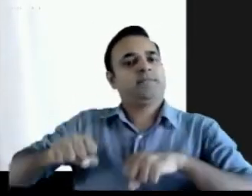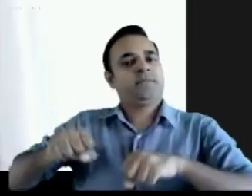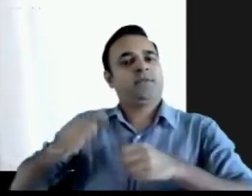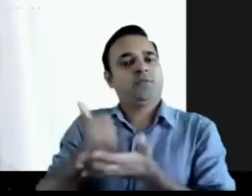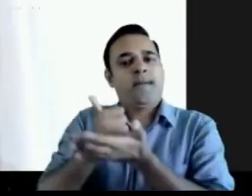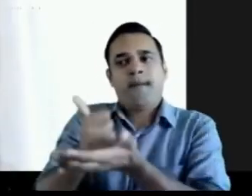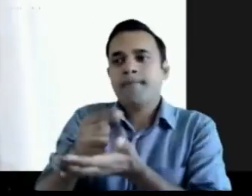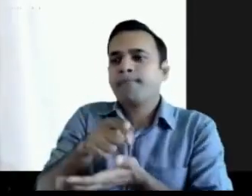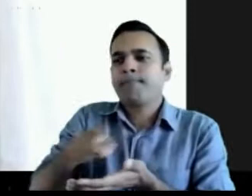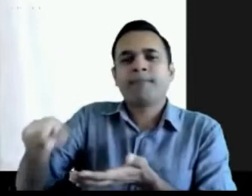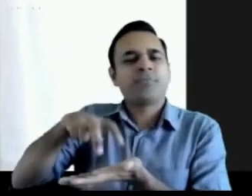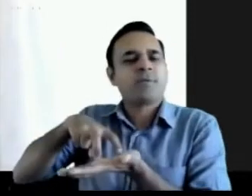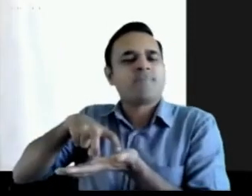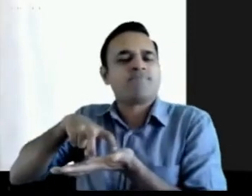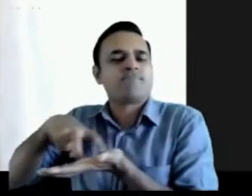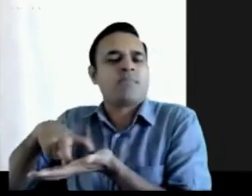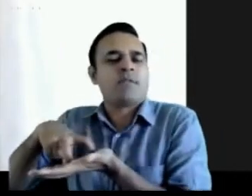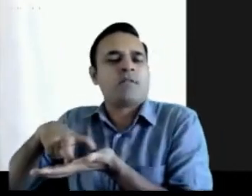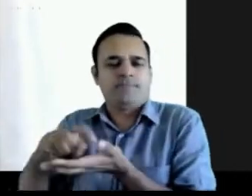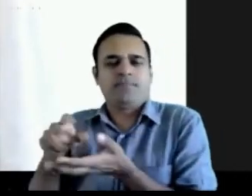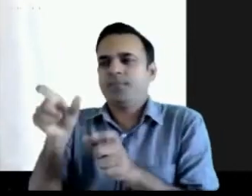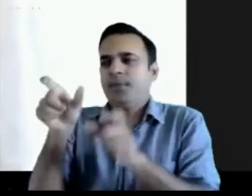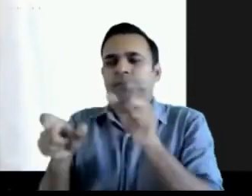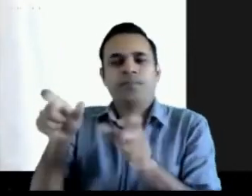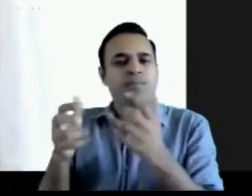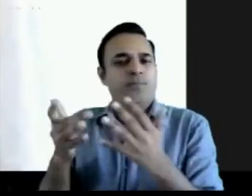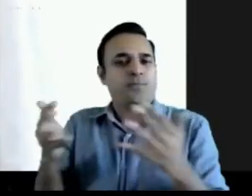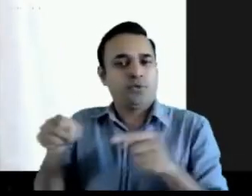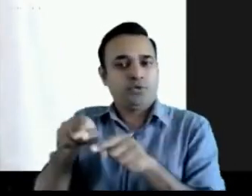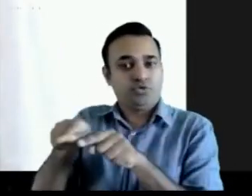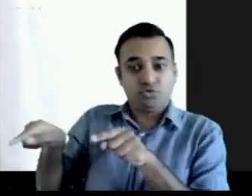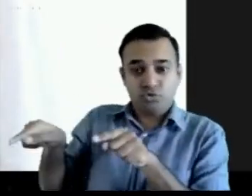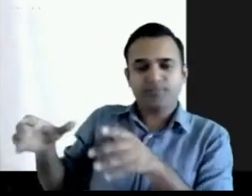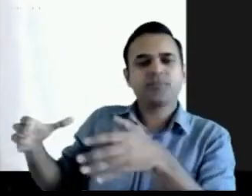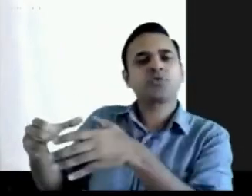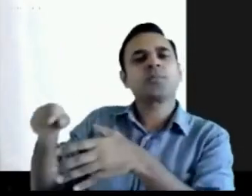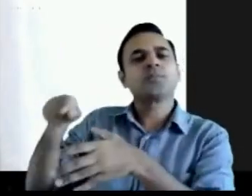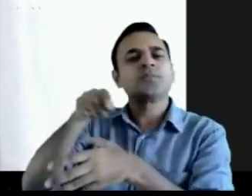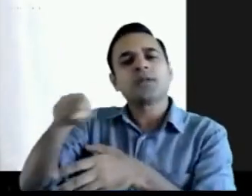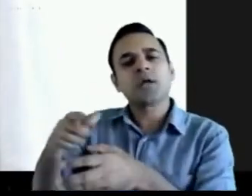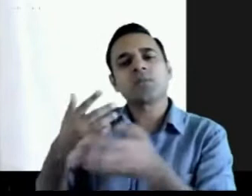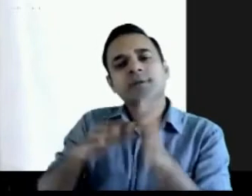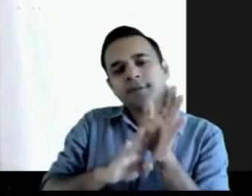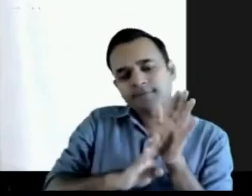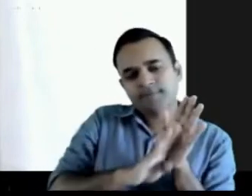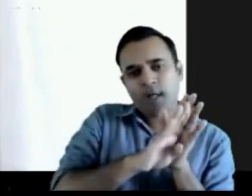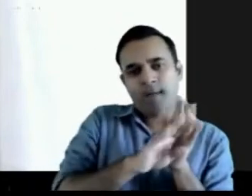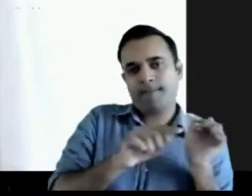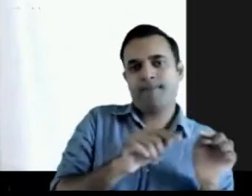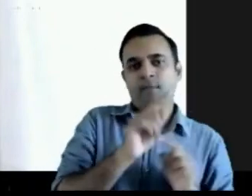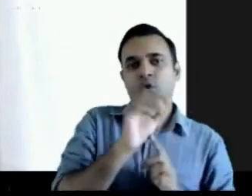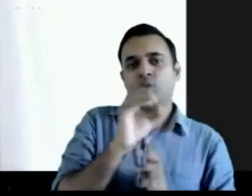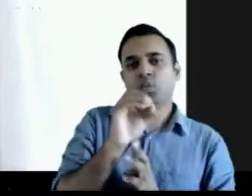nasa google facebook y nos permite modelar la información y tener información en tiempo real